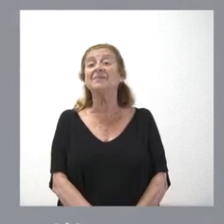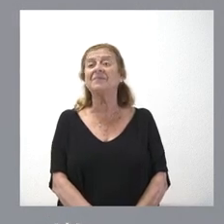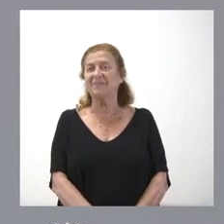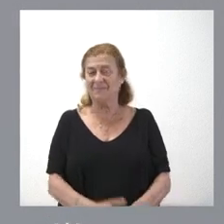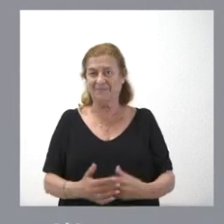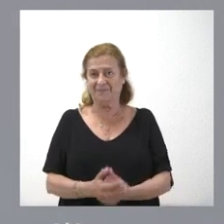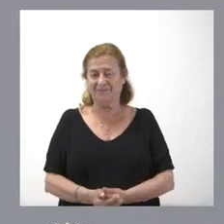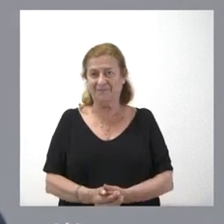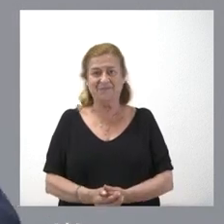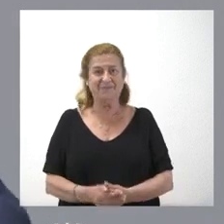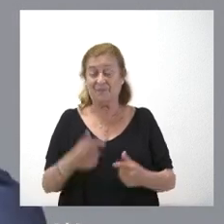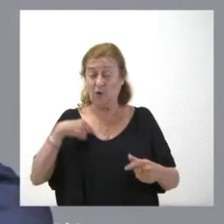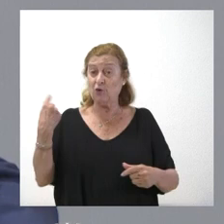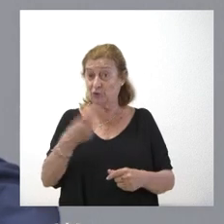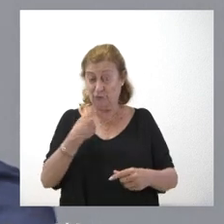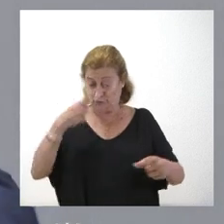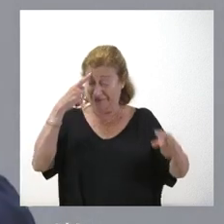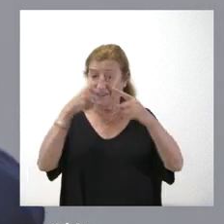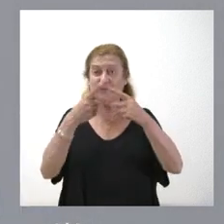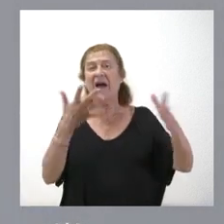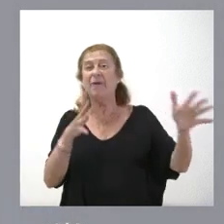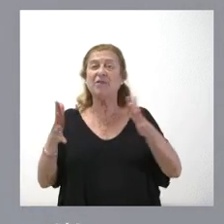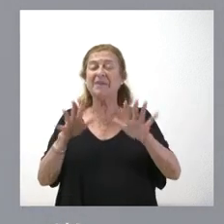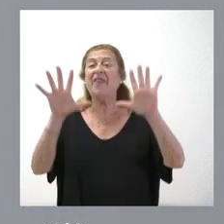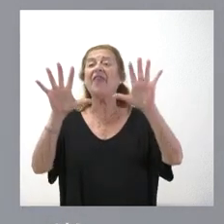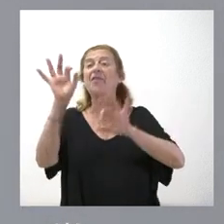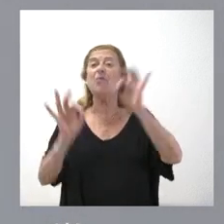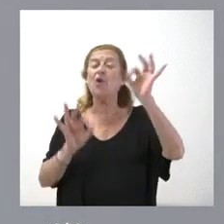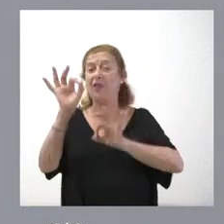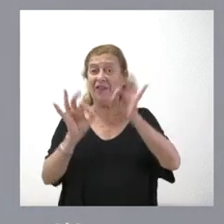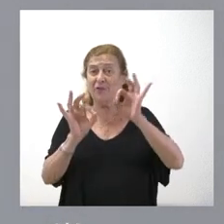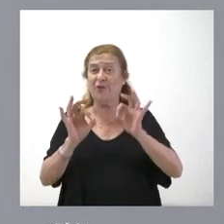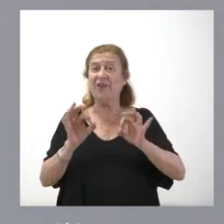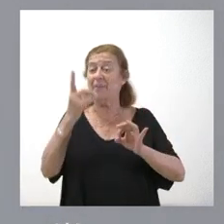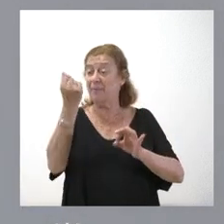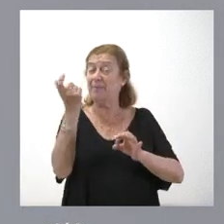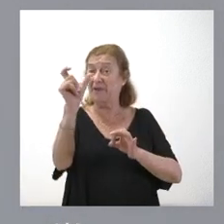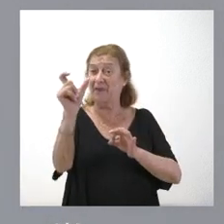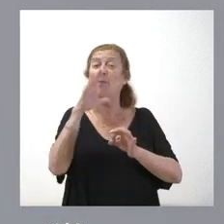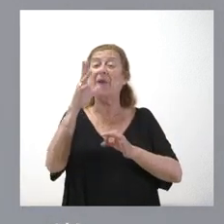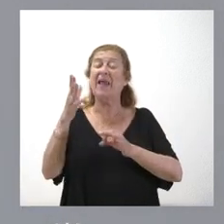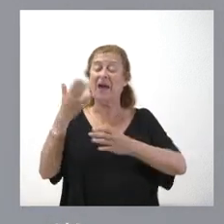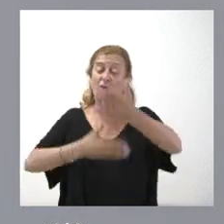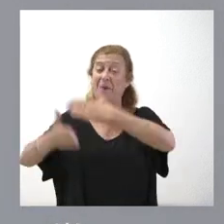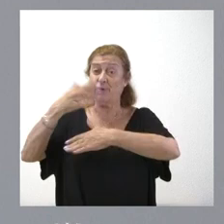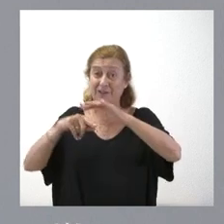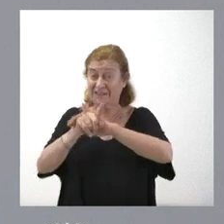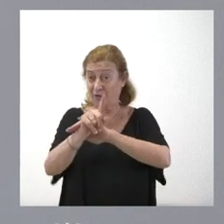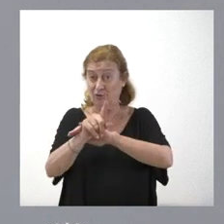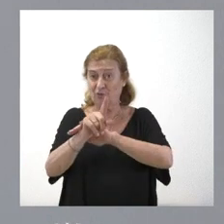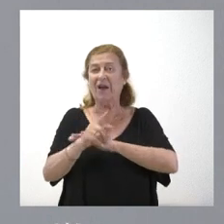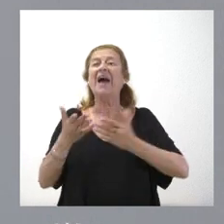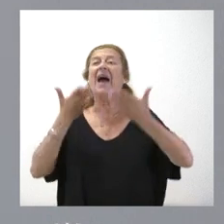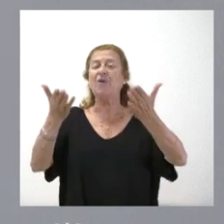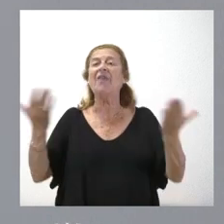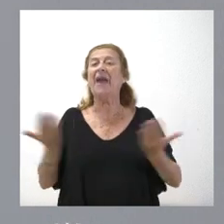Sí nosotros destinamos aproximadamente el por de las cantidades que tenemos para cooperación a desarrollo a ayudas de